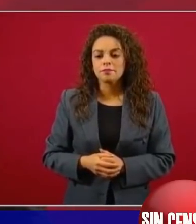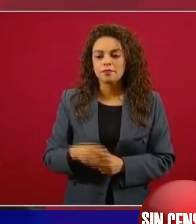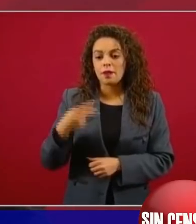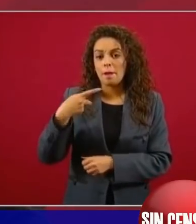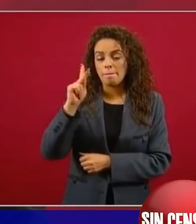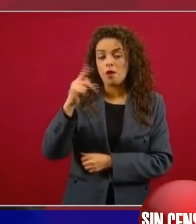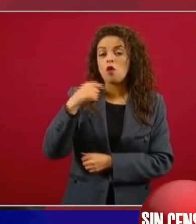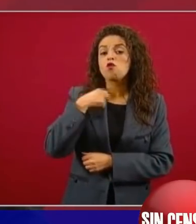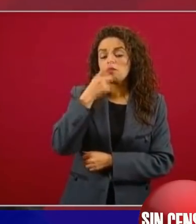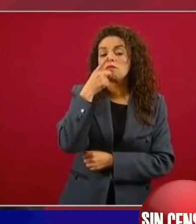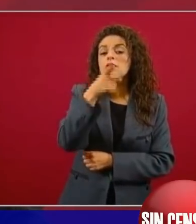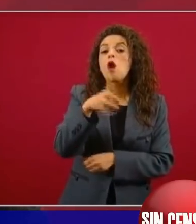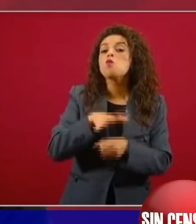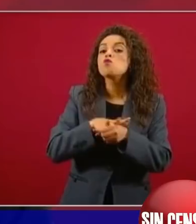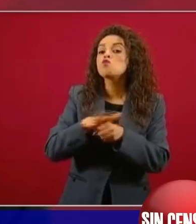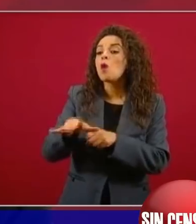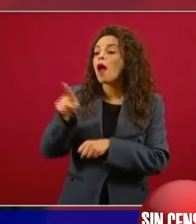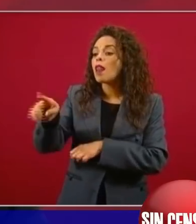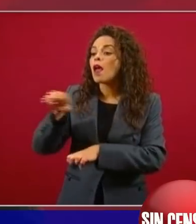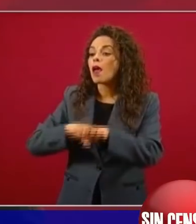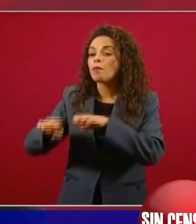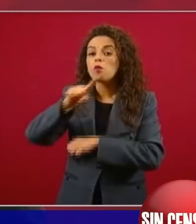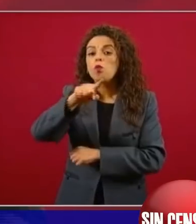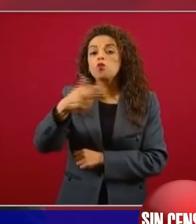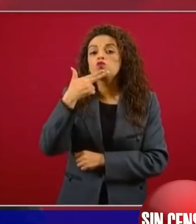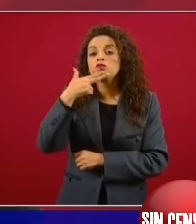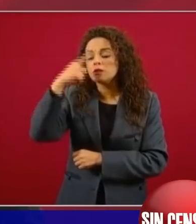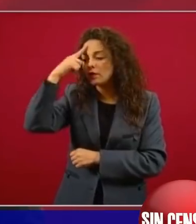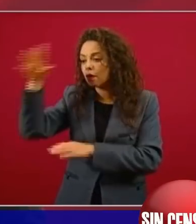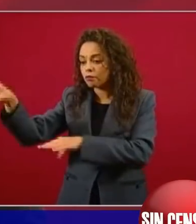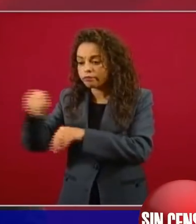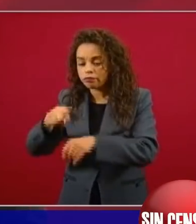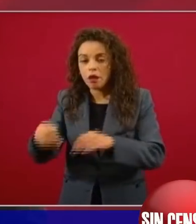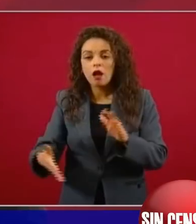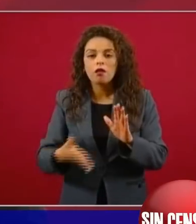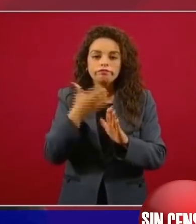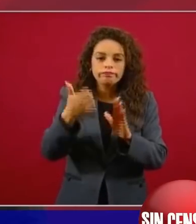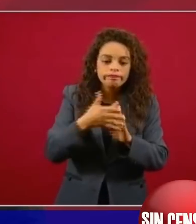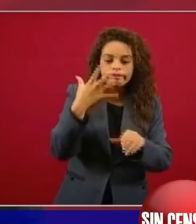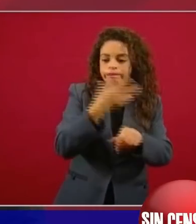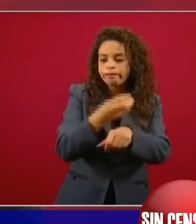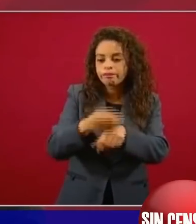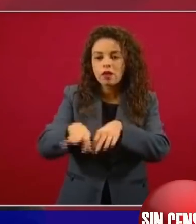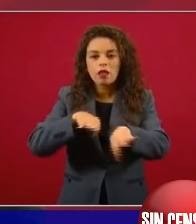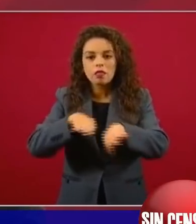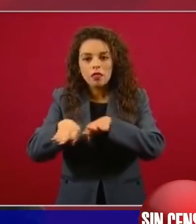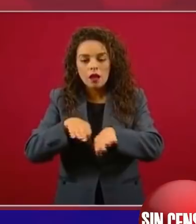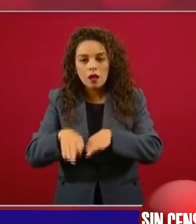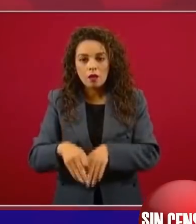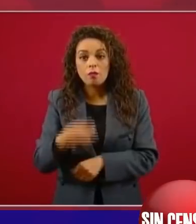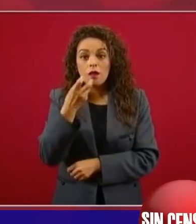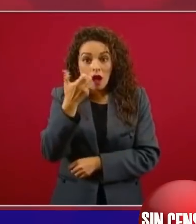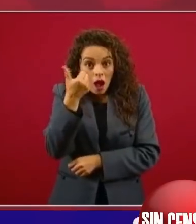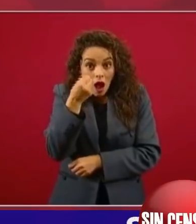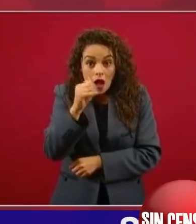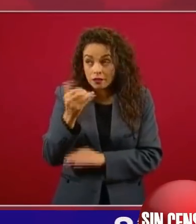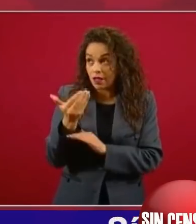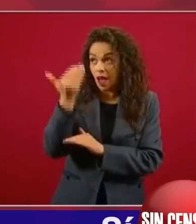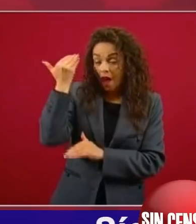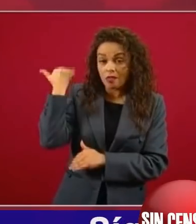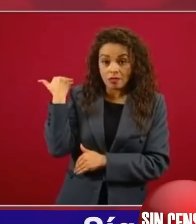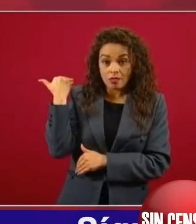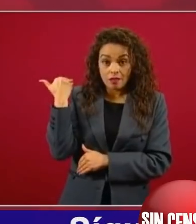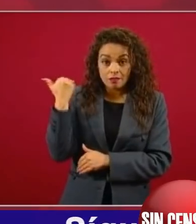que te haga el trabajo. Así funcionaba. Pero